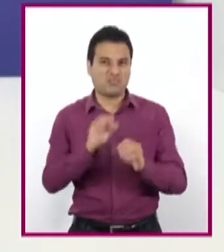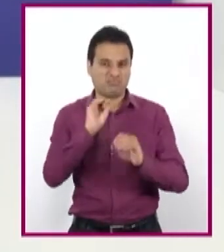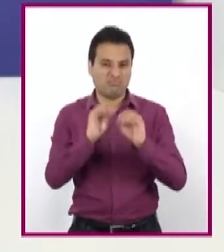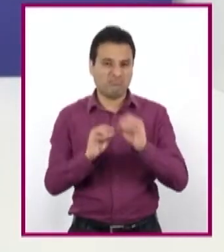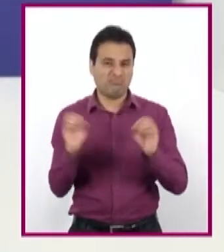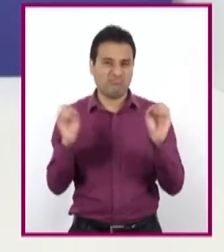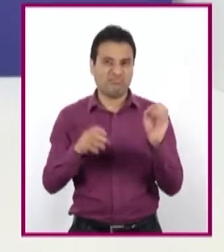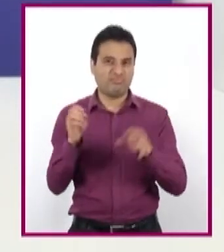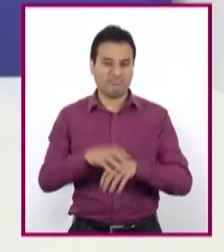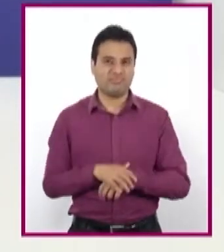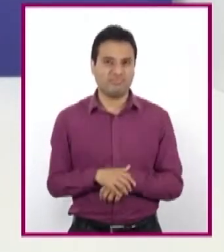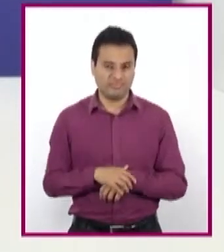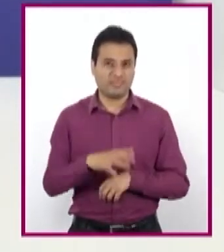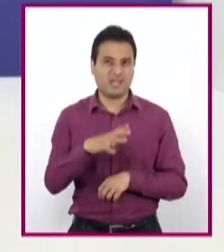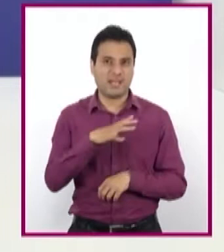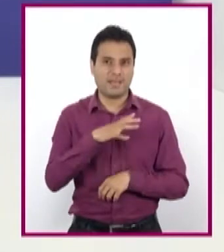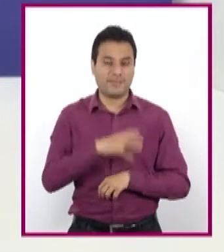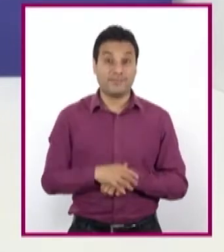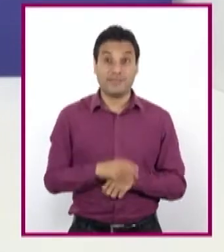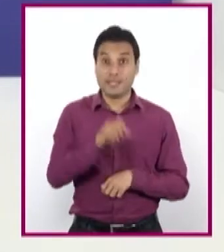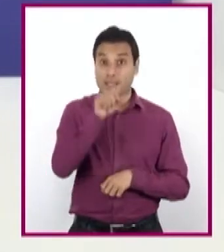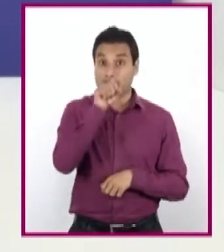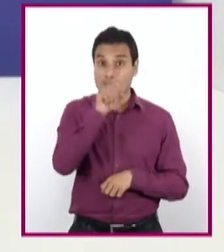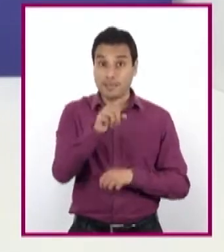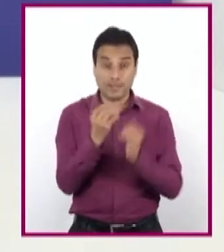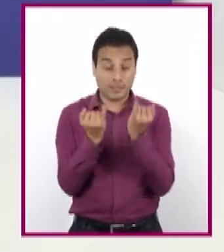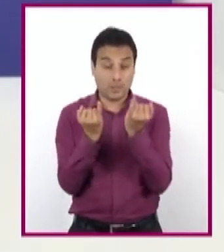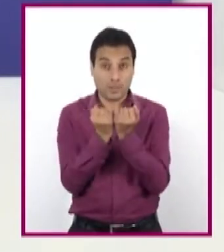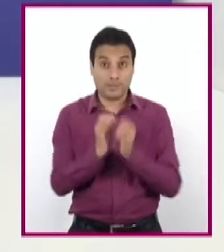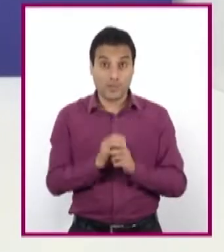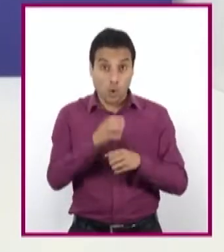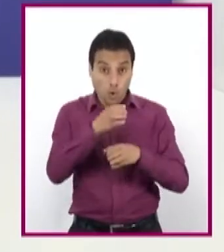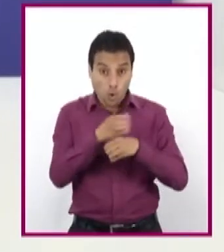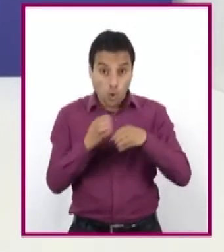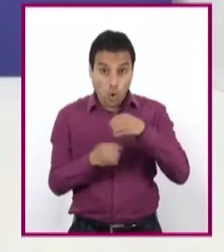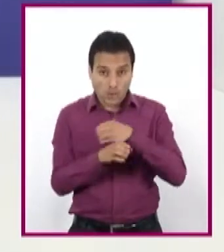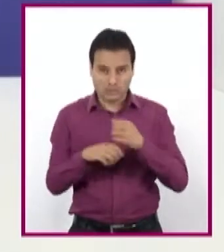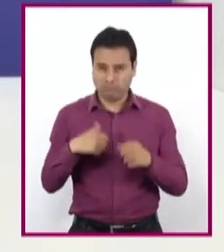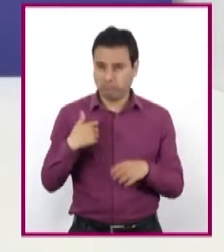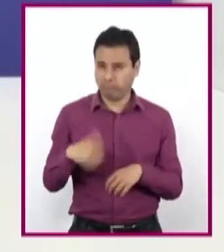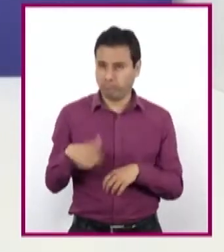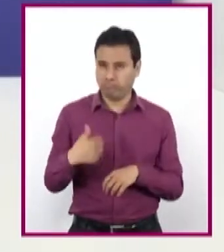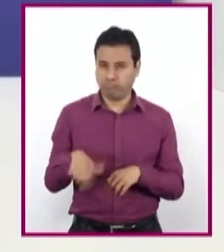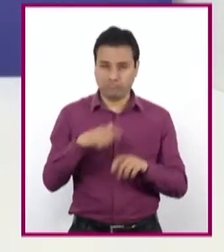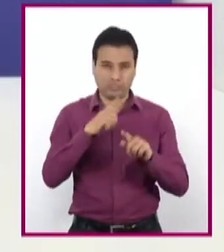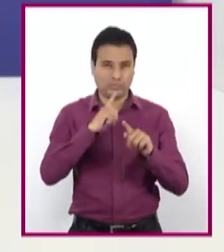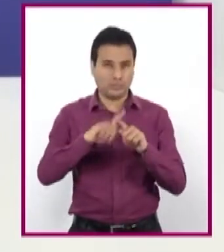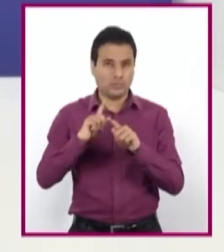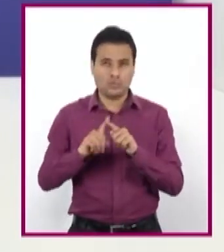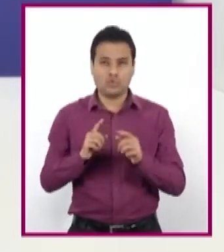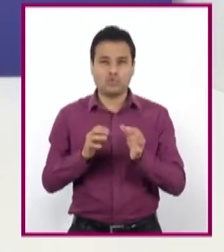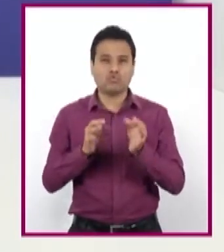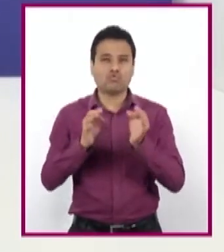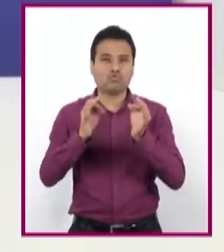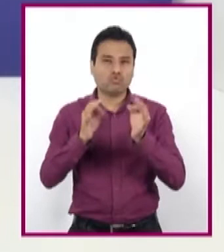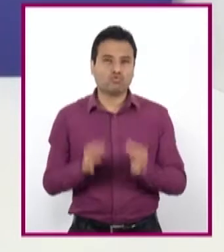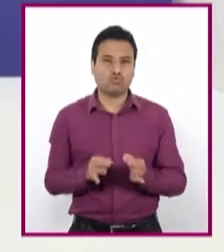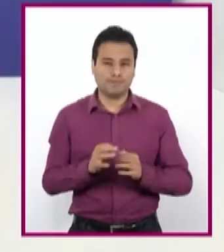iconográficas y en la importancia que adquieren los bienes de prestigio, sobre todo cuando son de procedencias